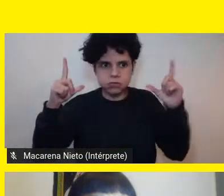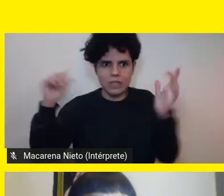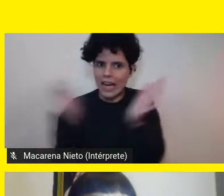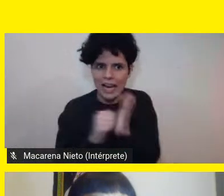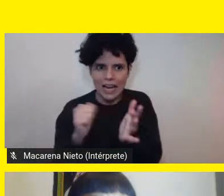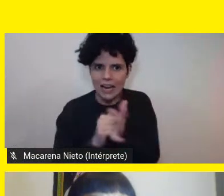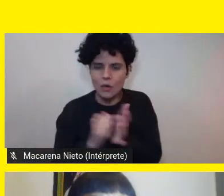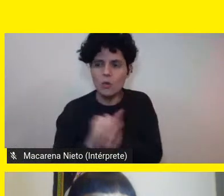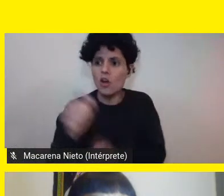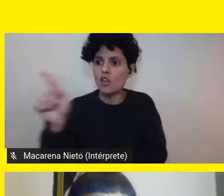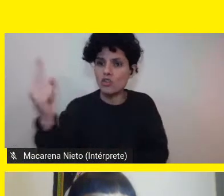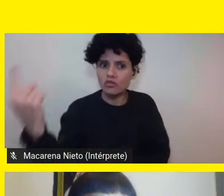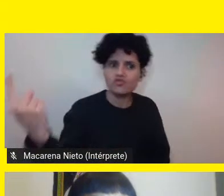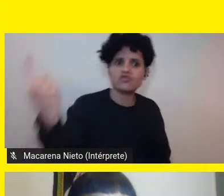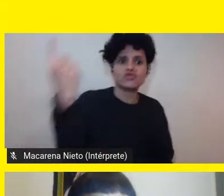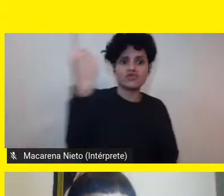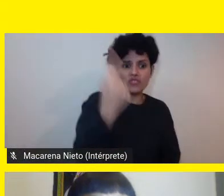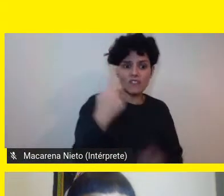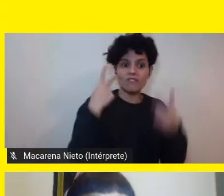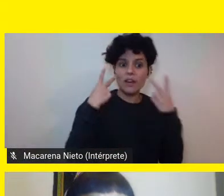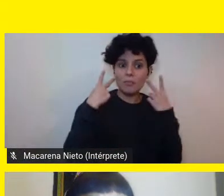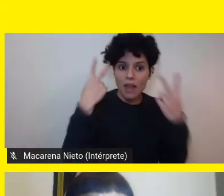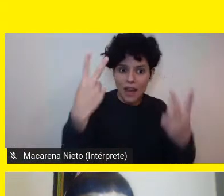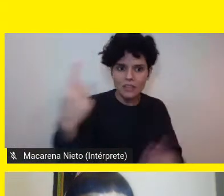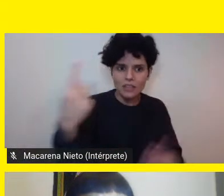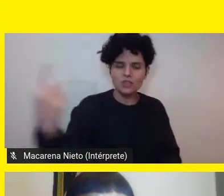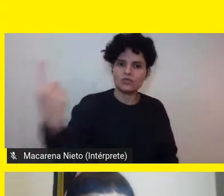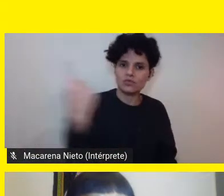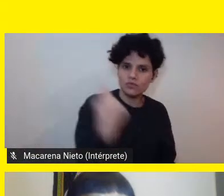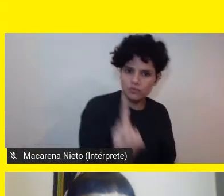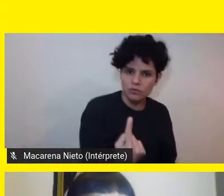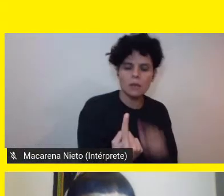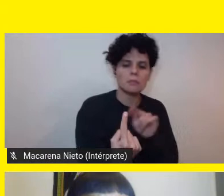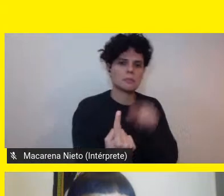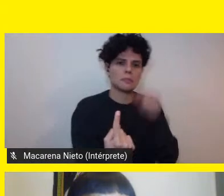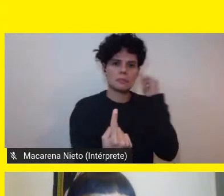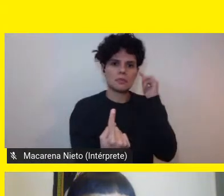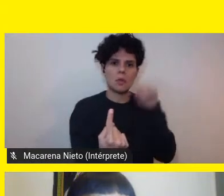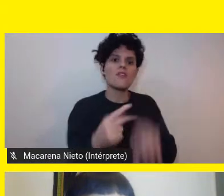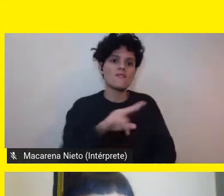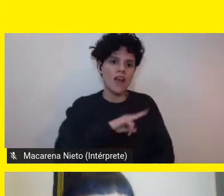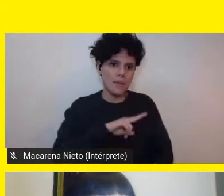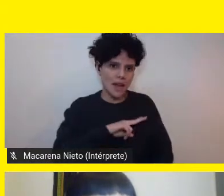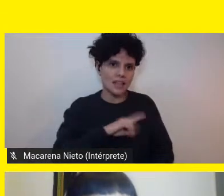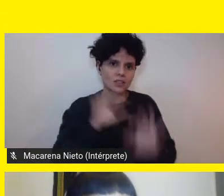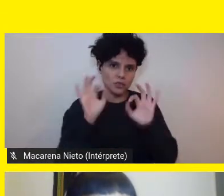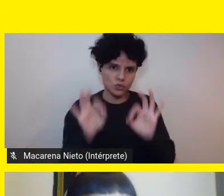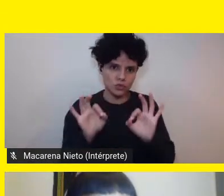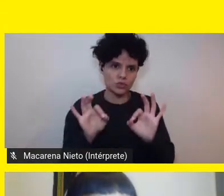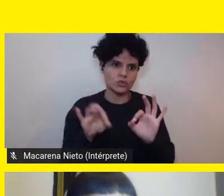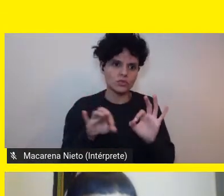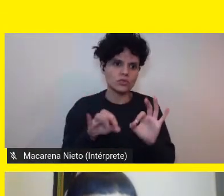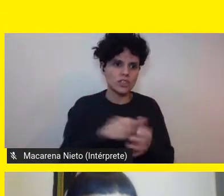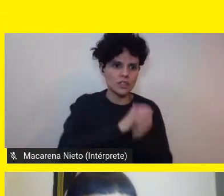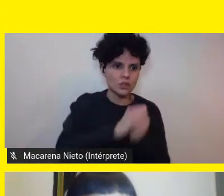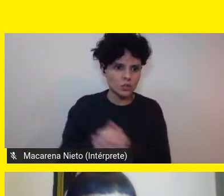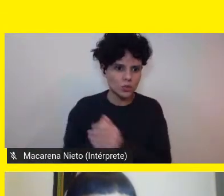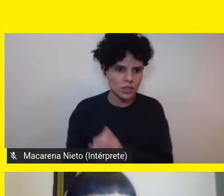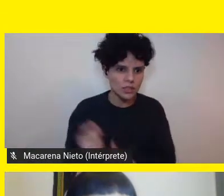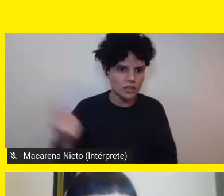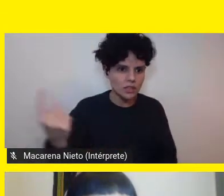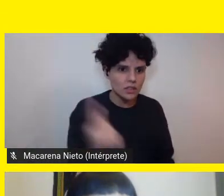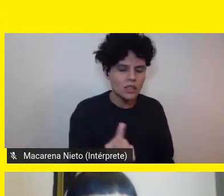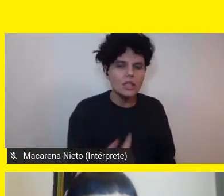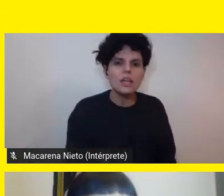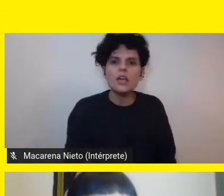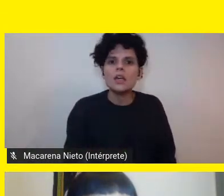la corte, el tribunal que a él le pareció competente porque las torturas se habían producido ahí, y presentó este escrito